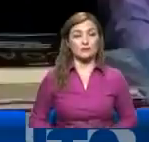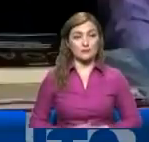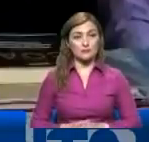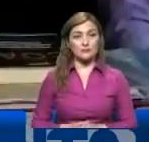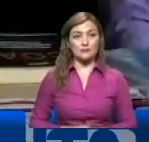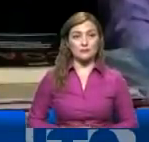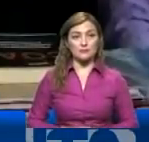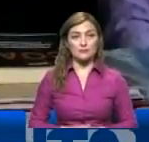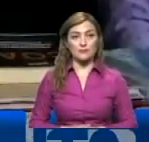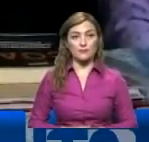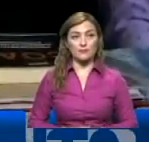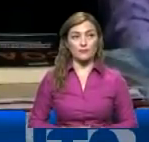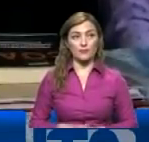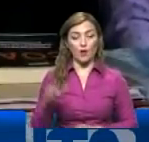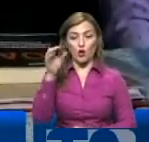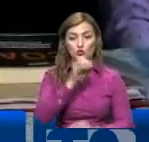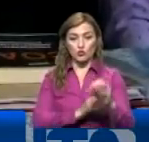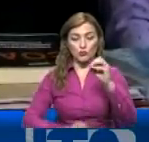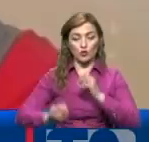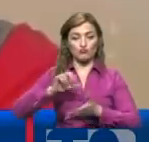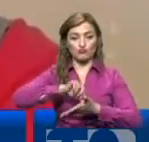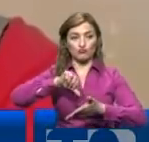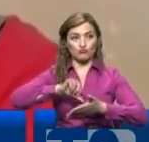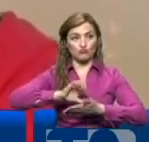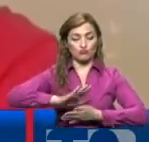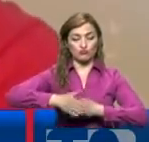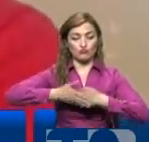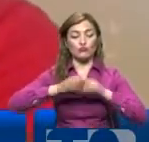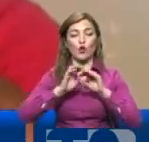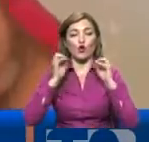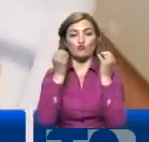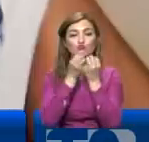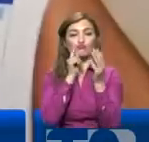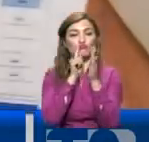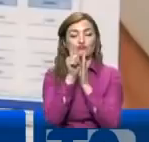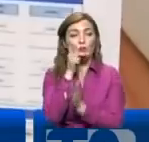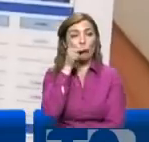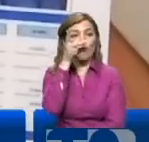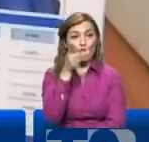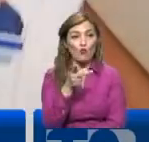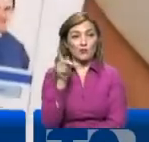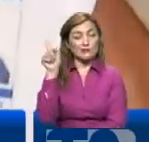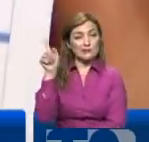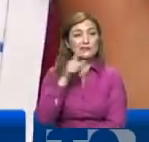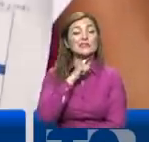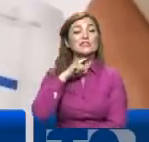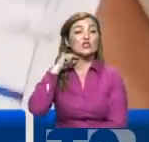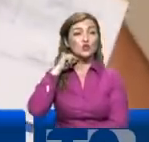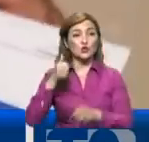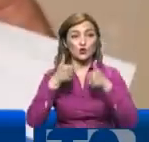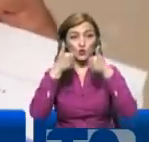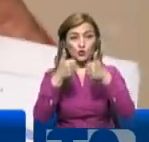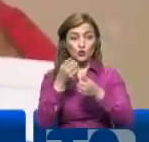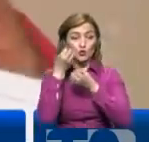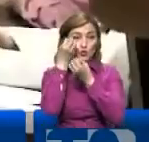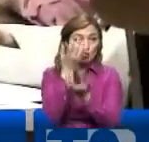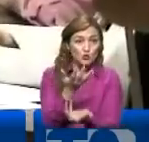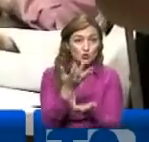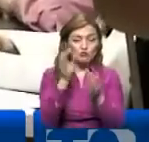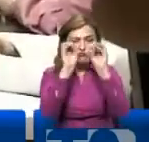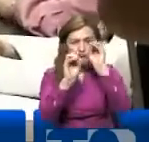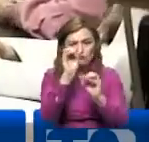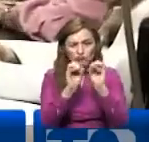Ciudadana. Esto luego de que un observatorio adjunto a la organización denunciara públicamente que el sacerdote entregó supuesta información falsa